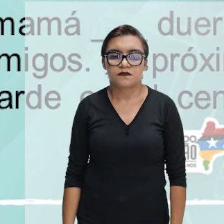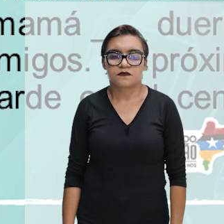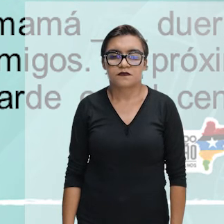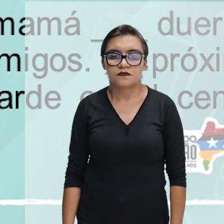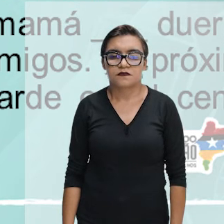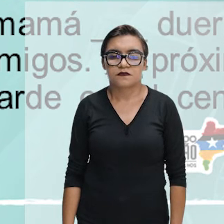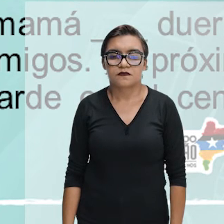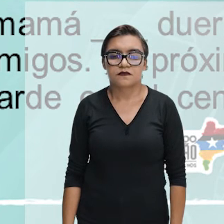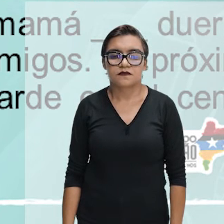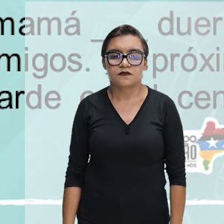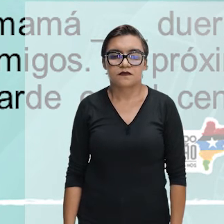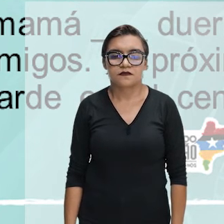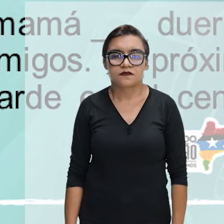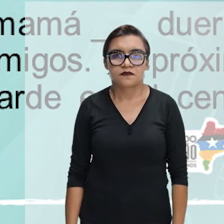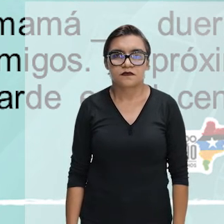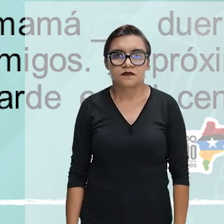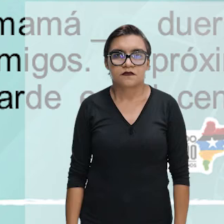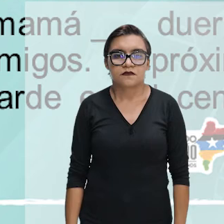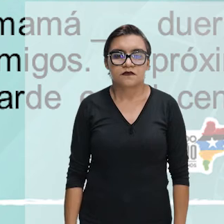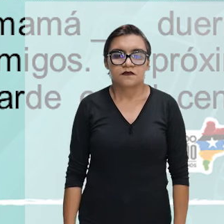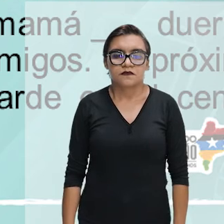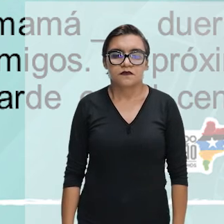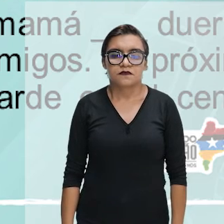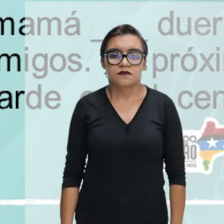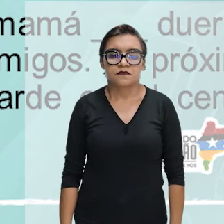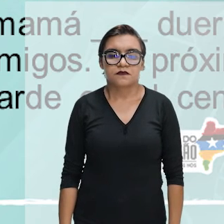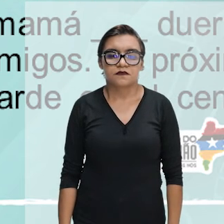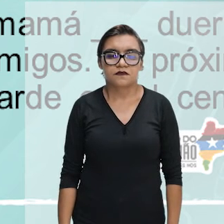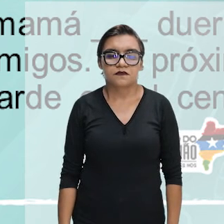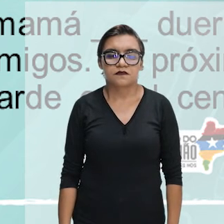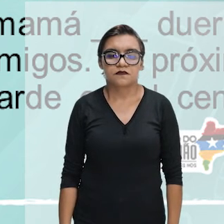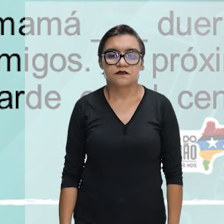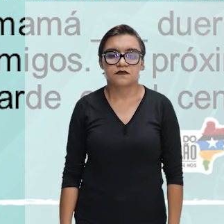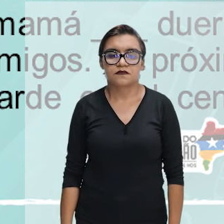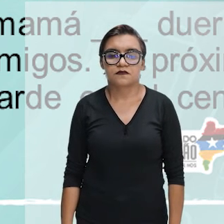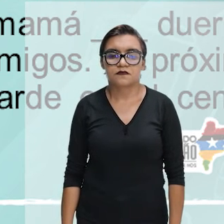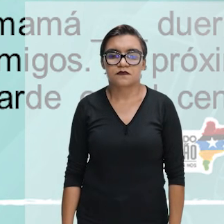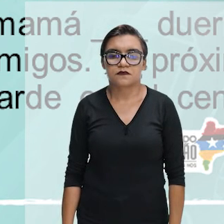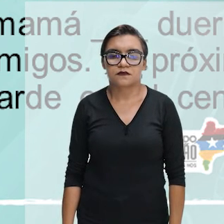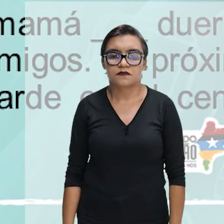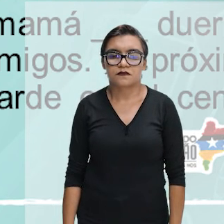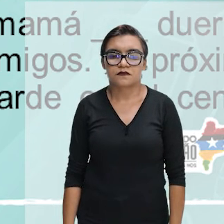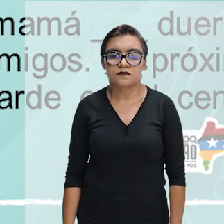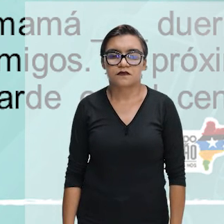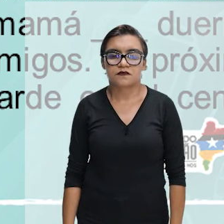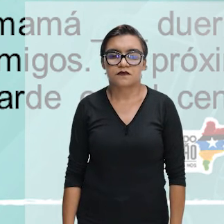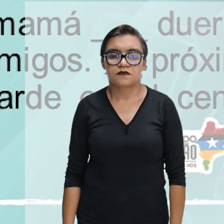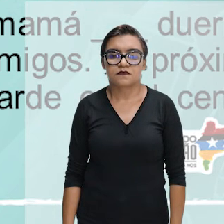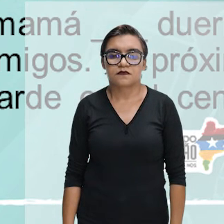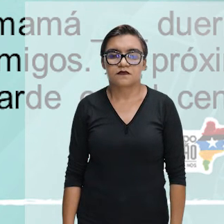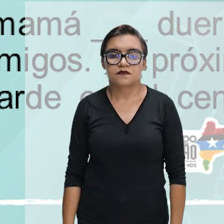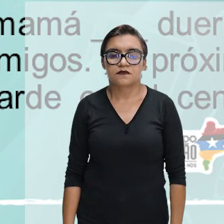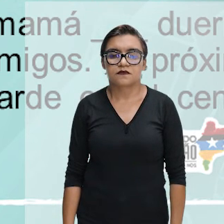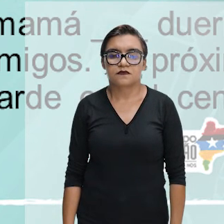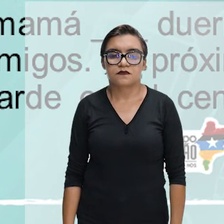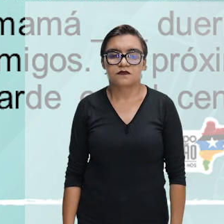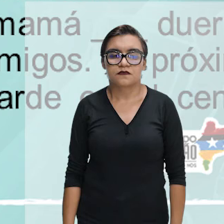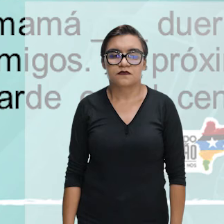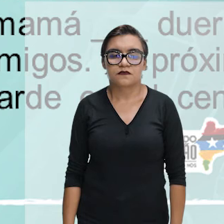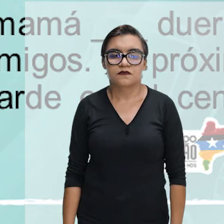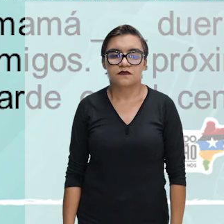ha ido. A veces quedo sola hasta las 8 de la noche, cuando llega mi